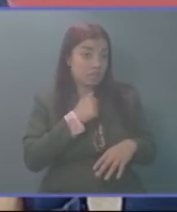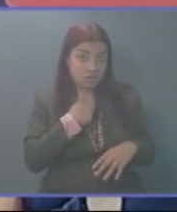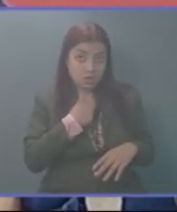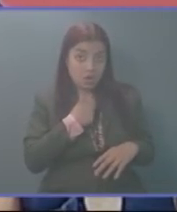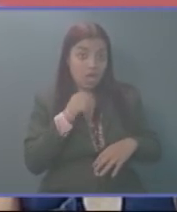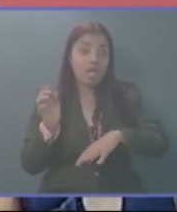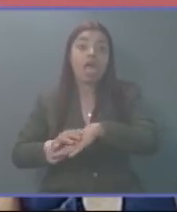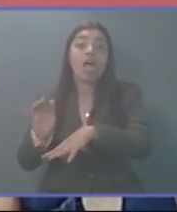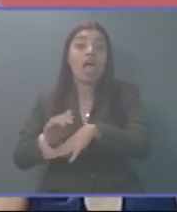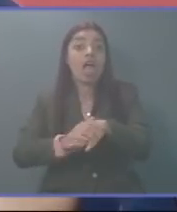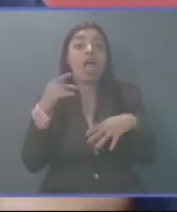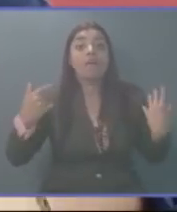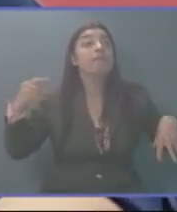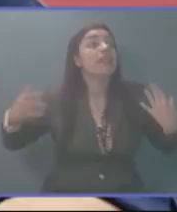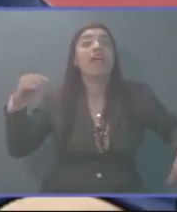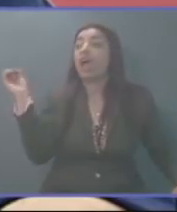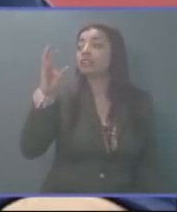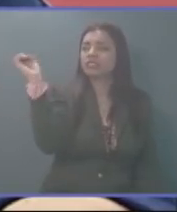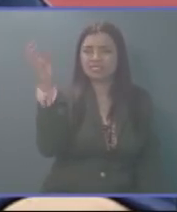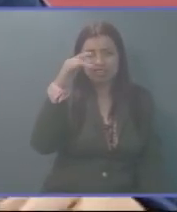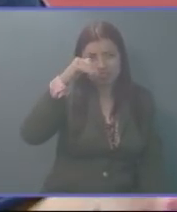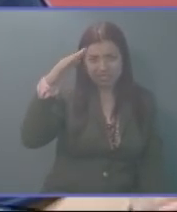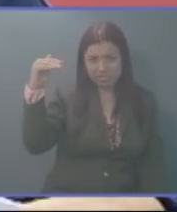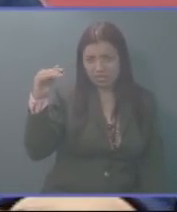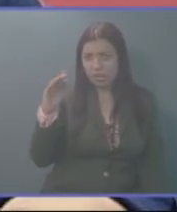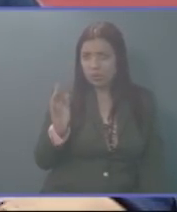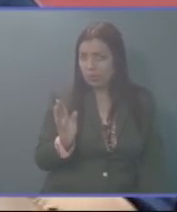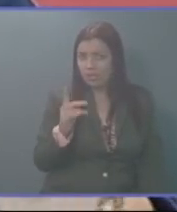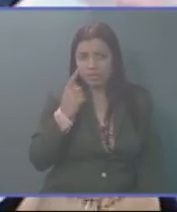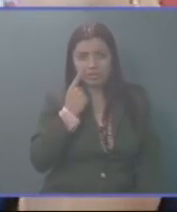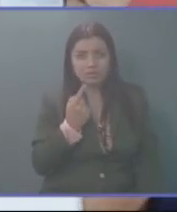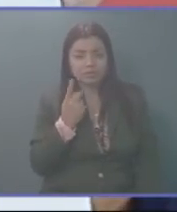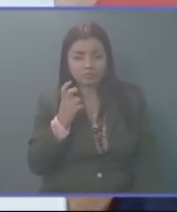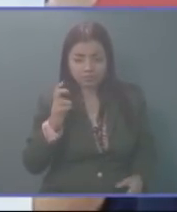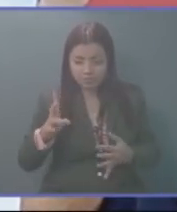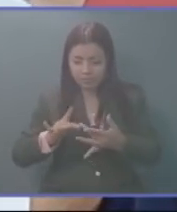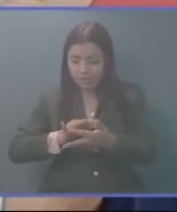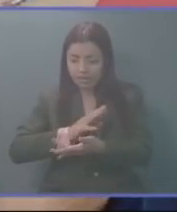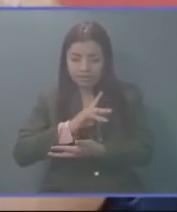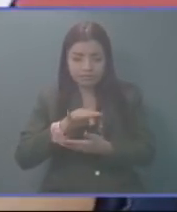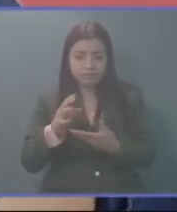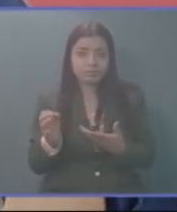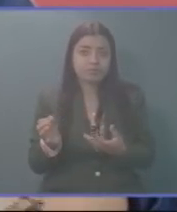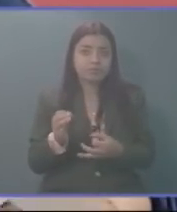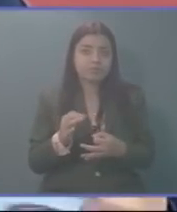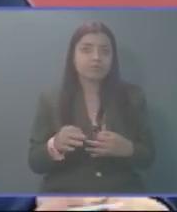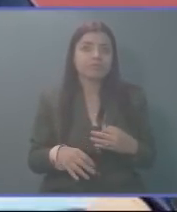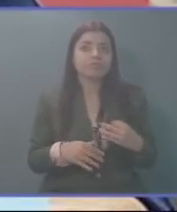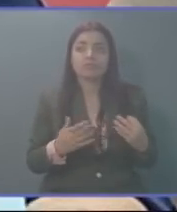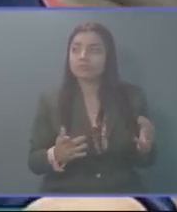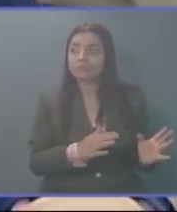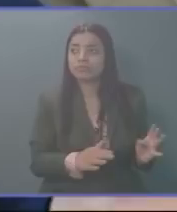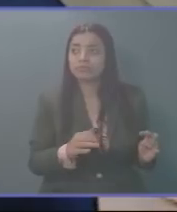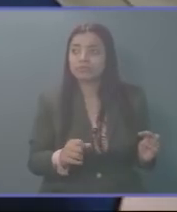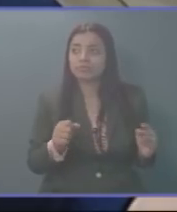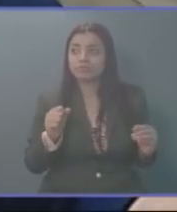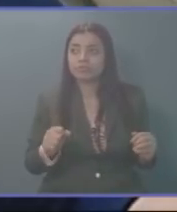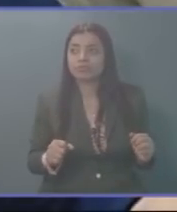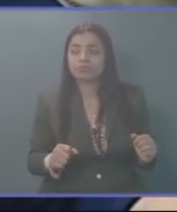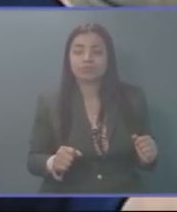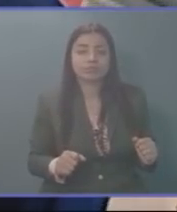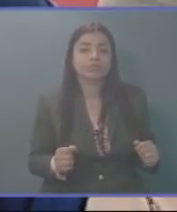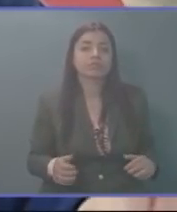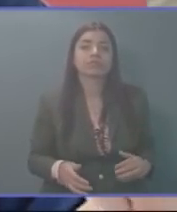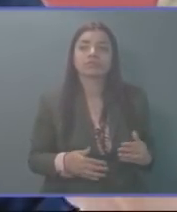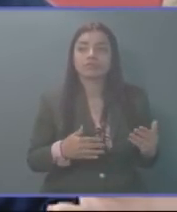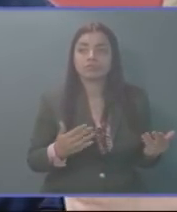nacional, crisis de salud pública, cuando la evidencia científica nos decía que no teníamos eso. Pero no obstante,